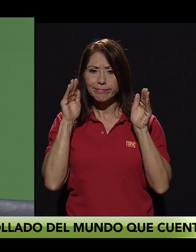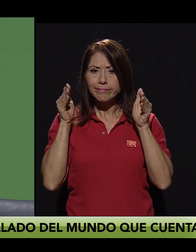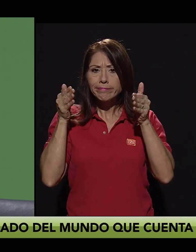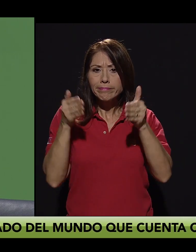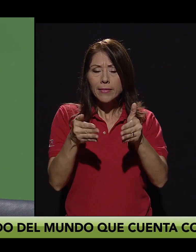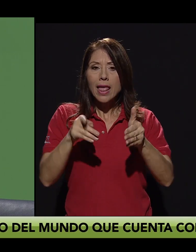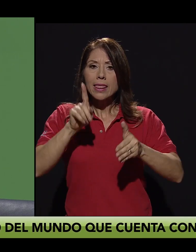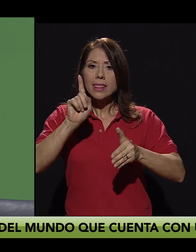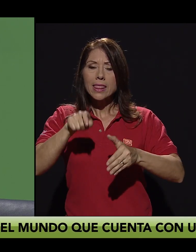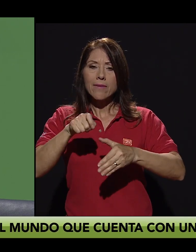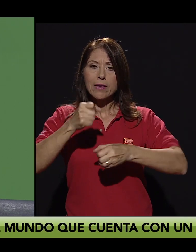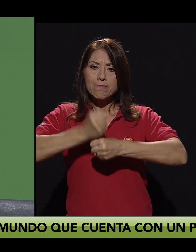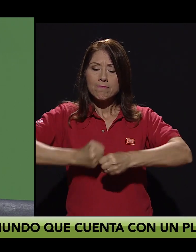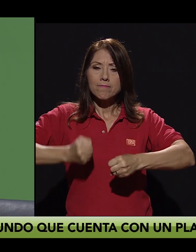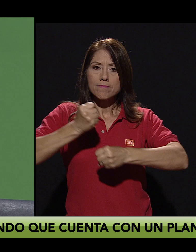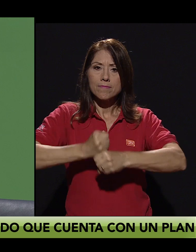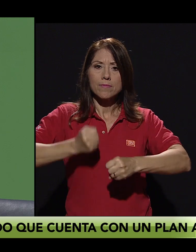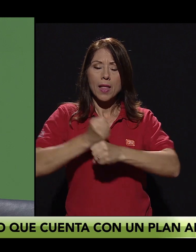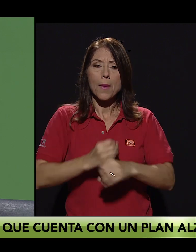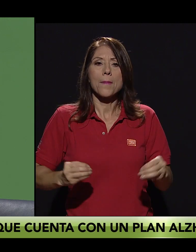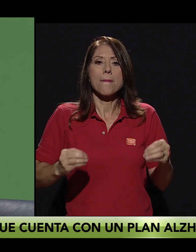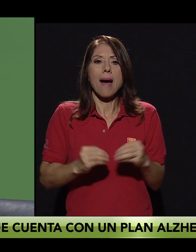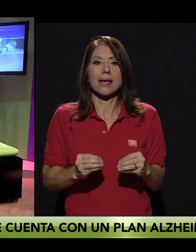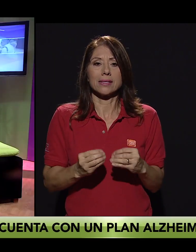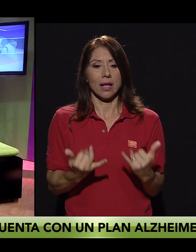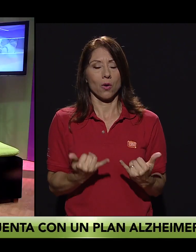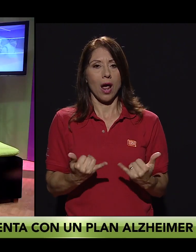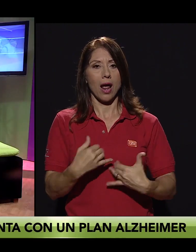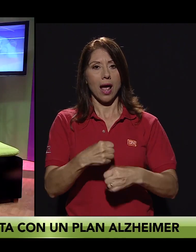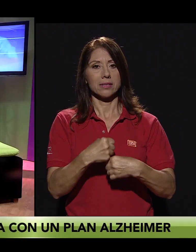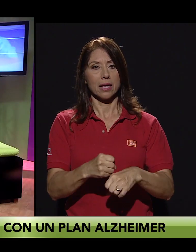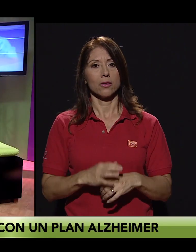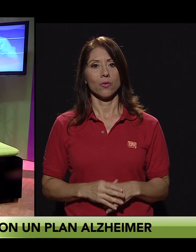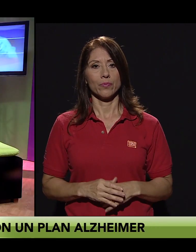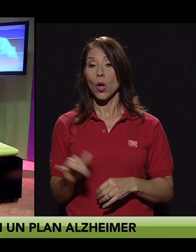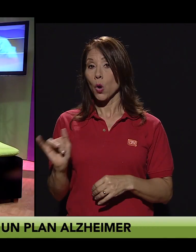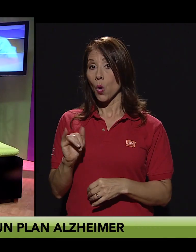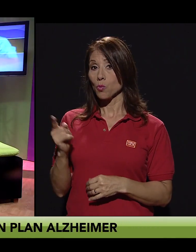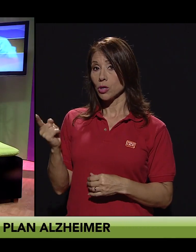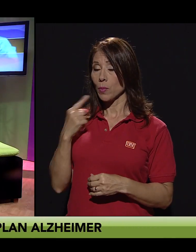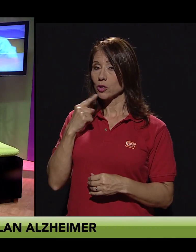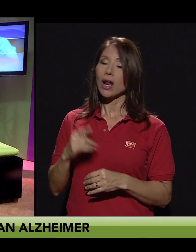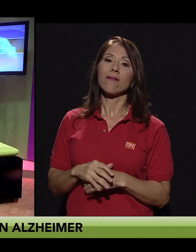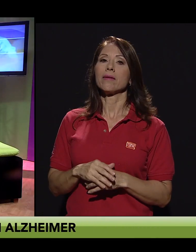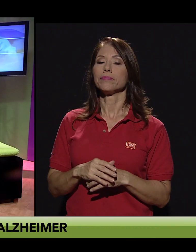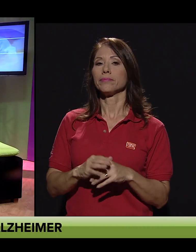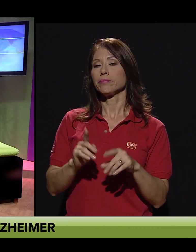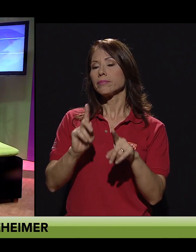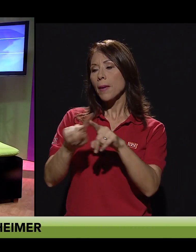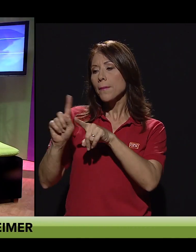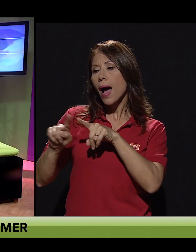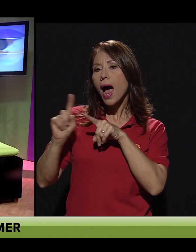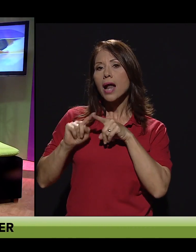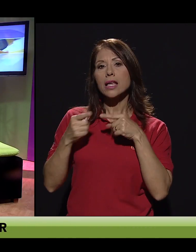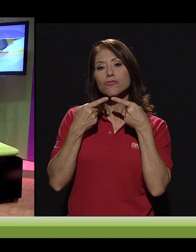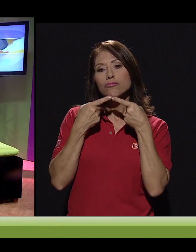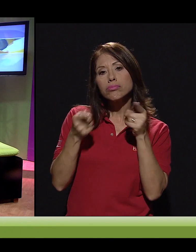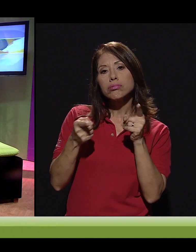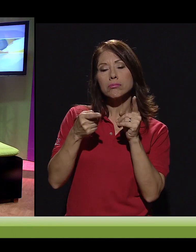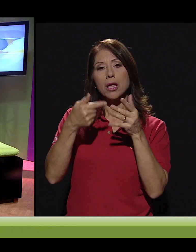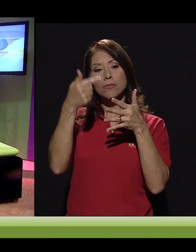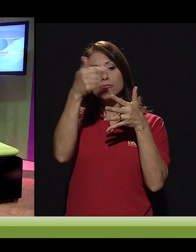sentido de que hay que hacer más De lo que estamos haciendo Es también, de alguna forma, como usted lo mencionaba Hay varias